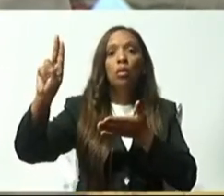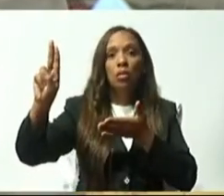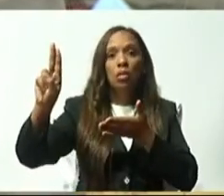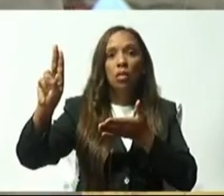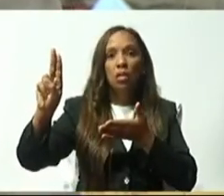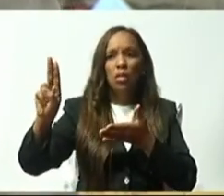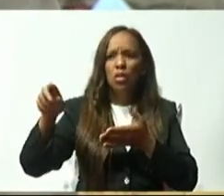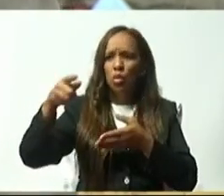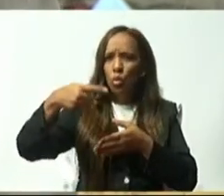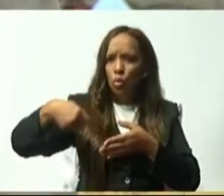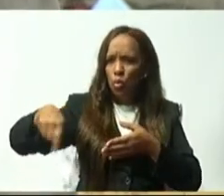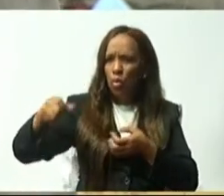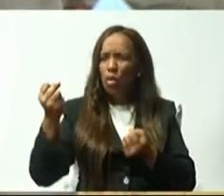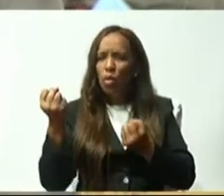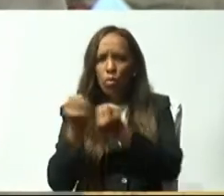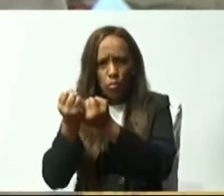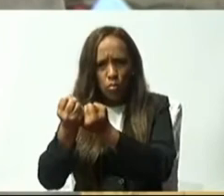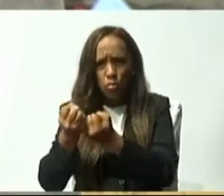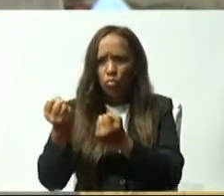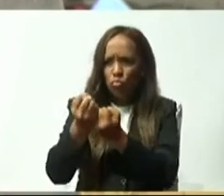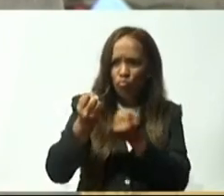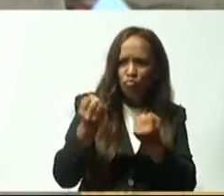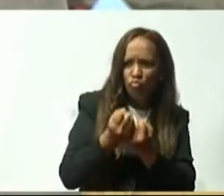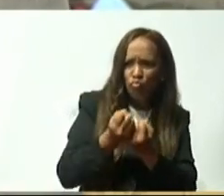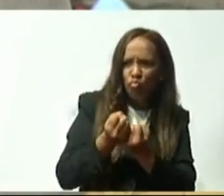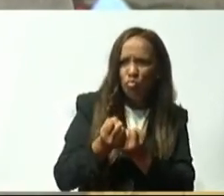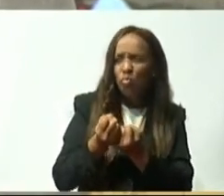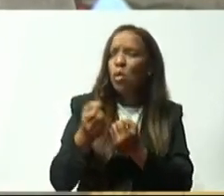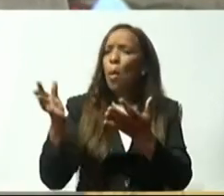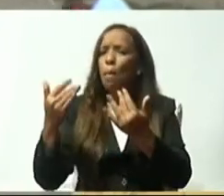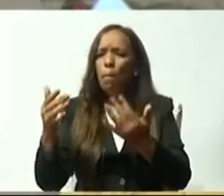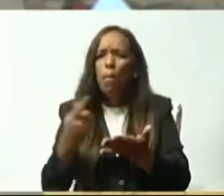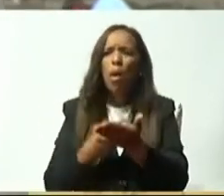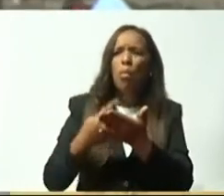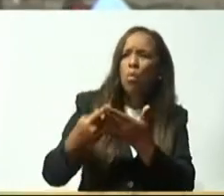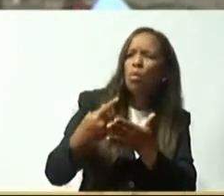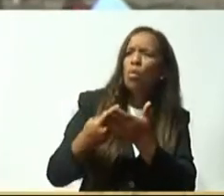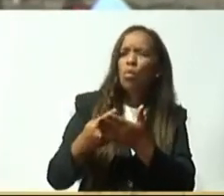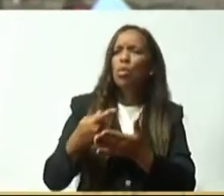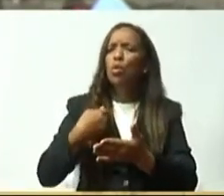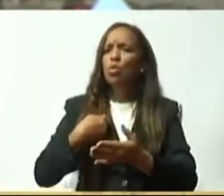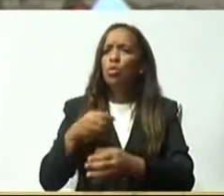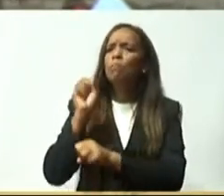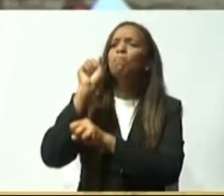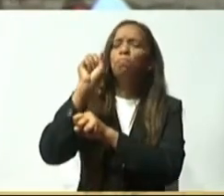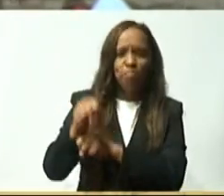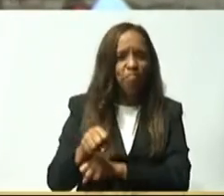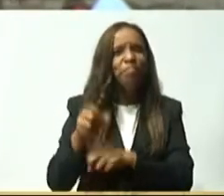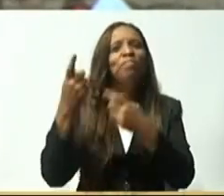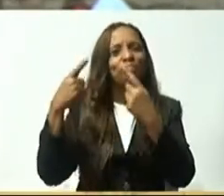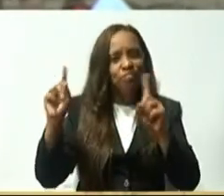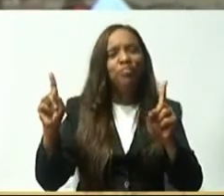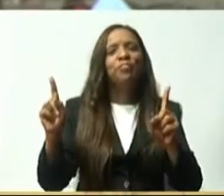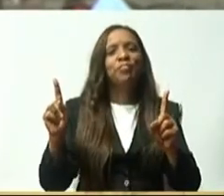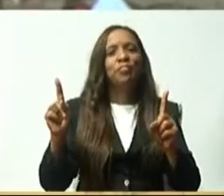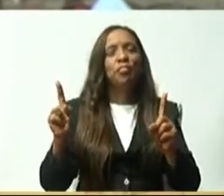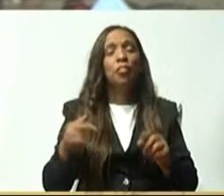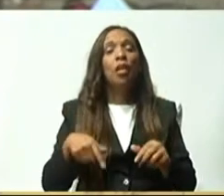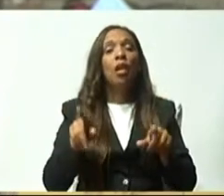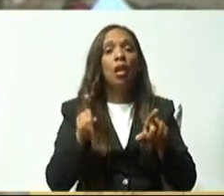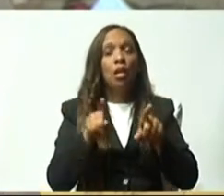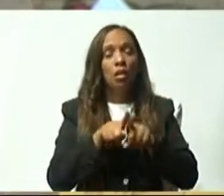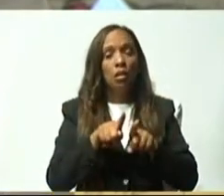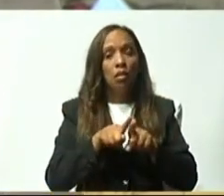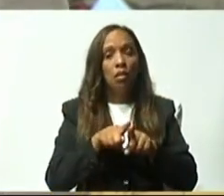obstáculos. Posterior a eso, en el 2002, ya concluyendo mi carrera de Derecho,